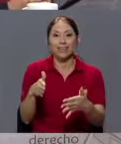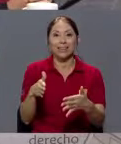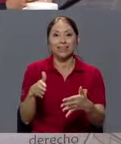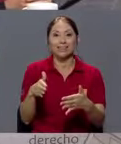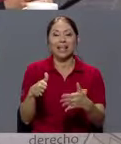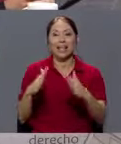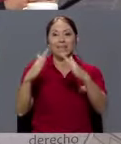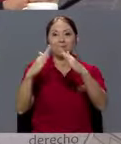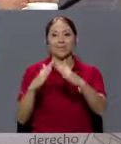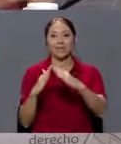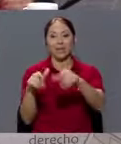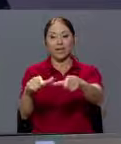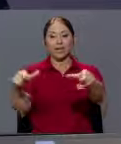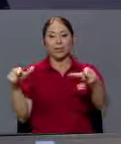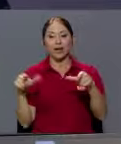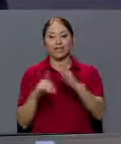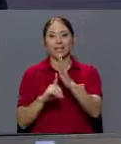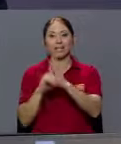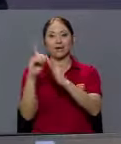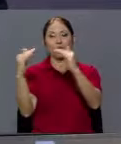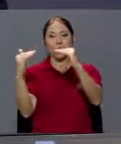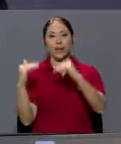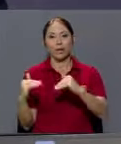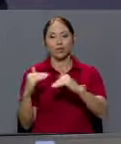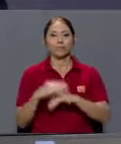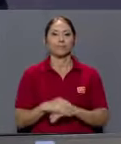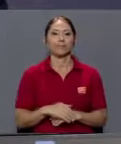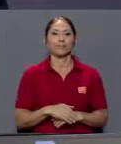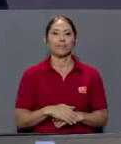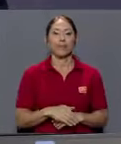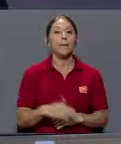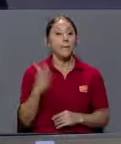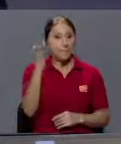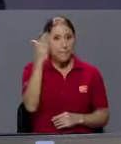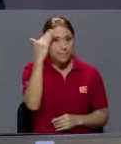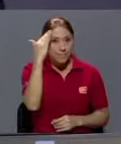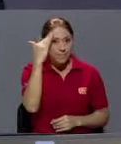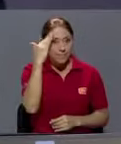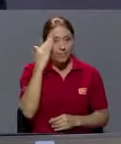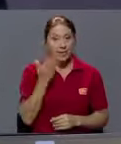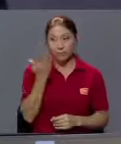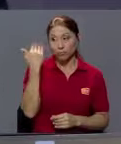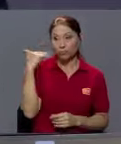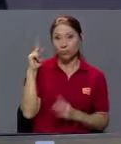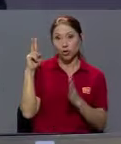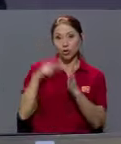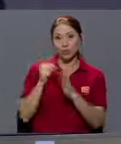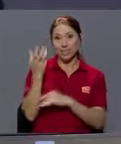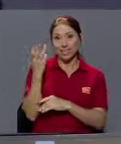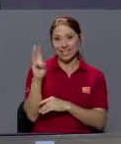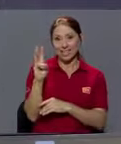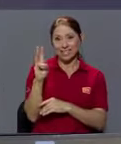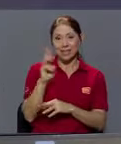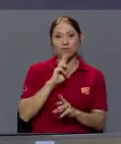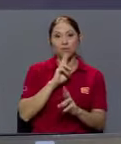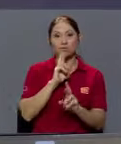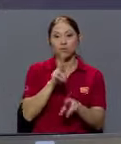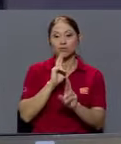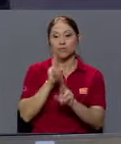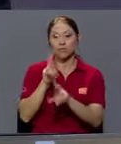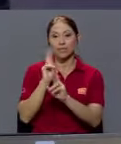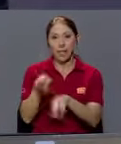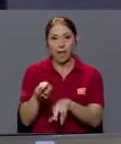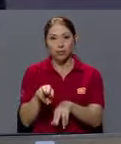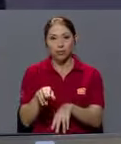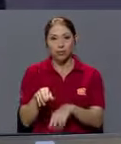de menor desarrollo. Para que tengamos una idea, en los resultados del 2016, de esa promoción, que como bien señala